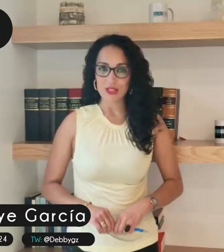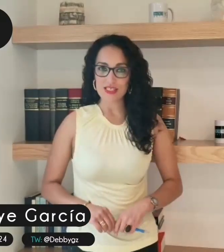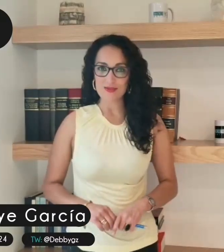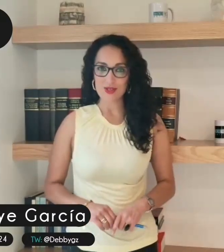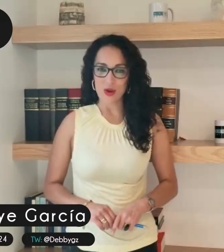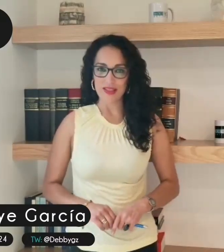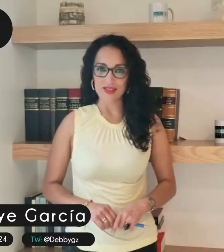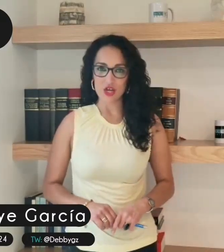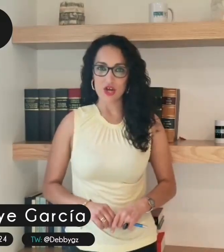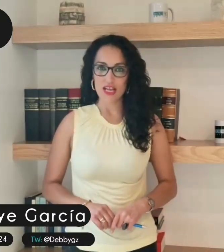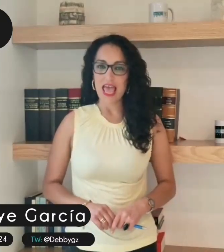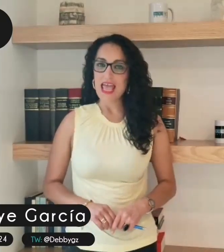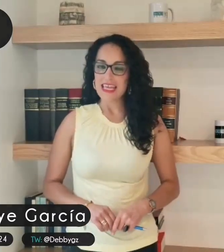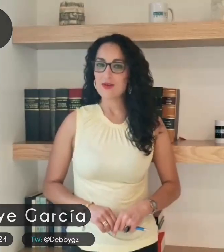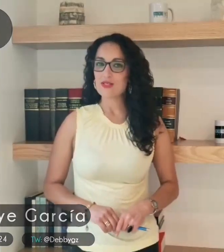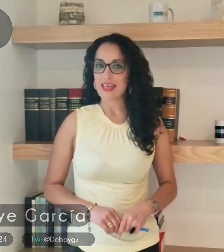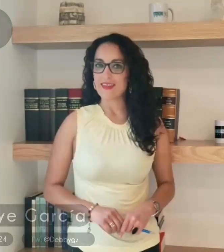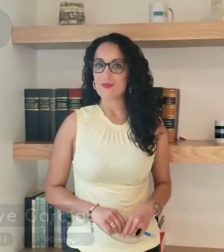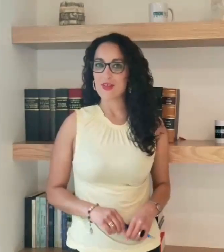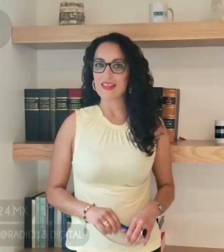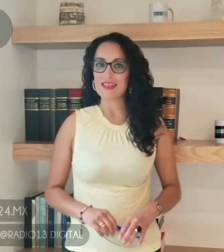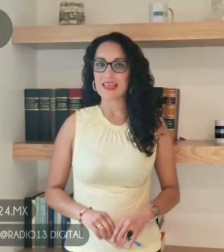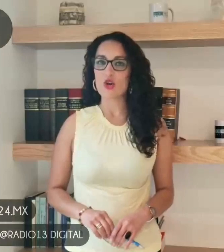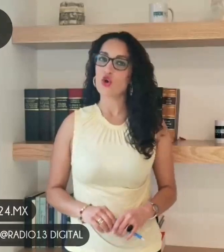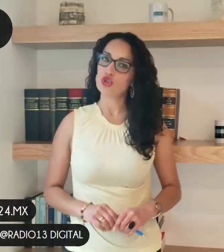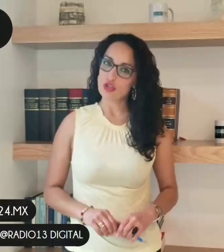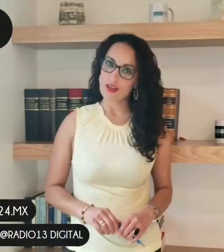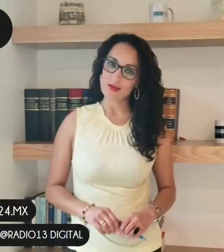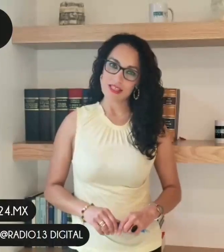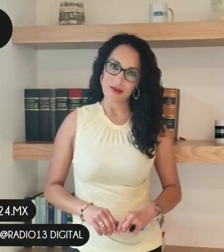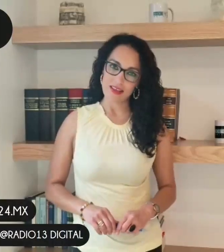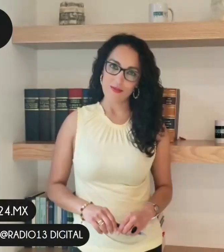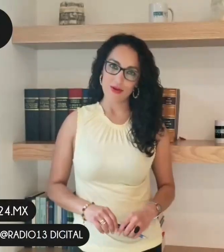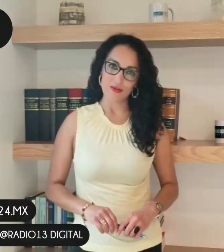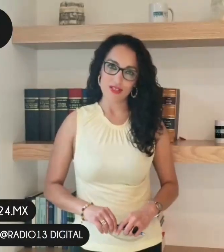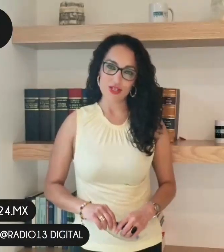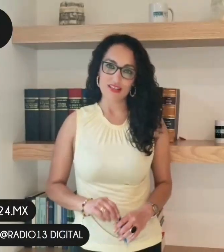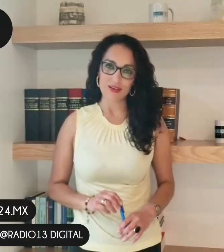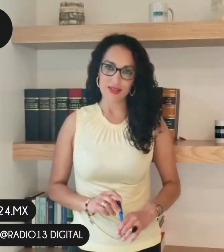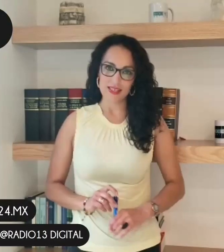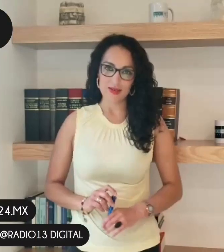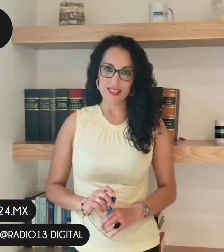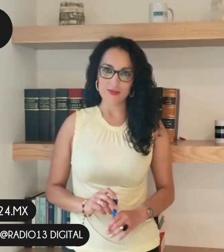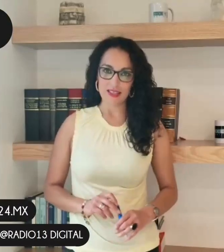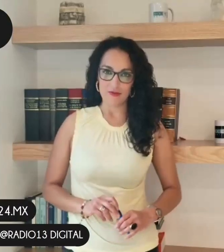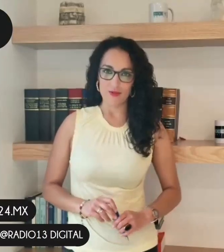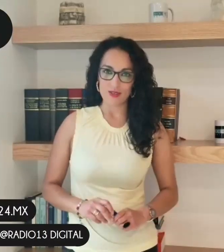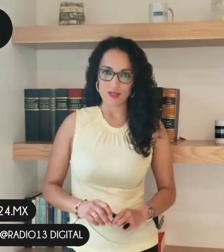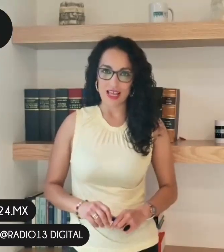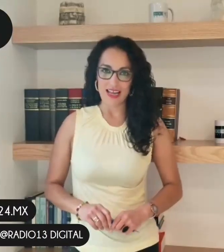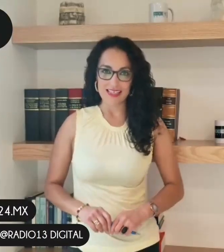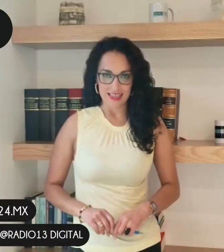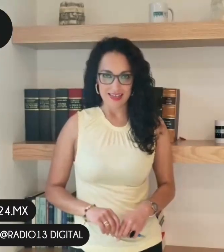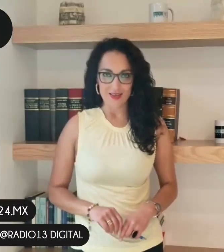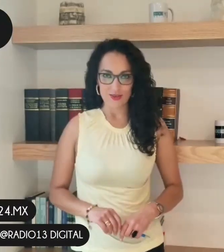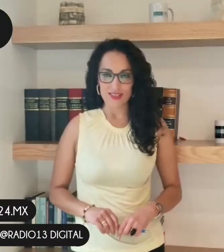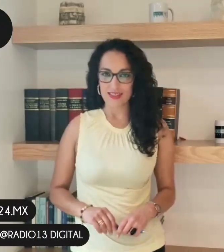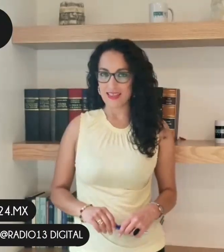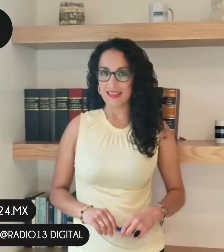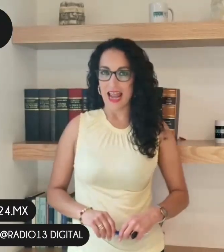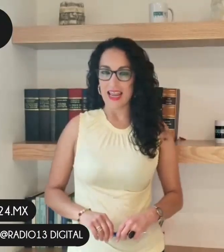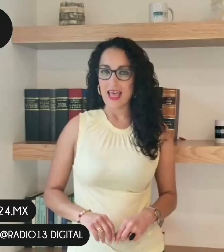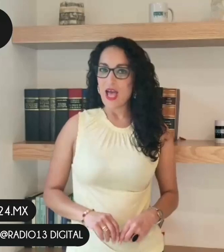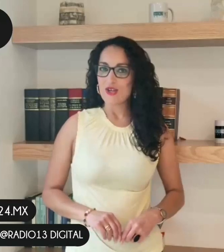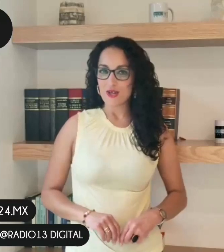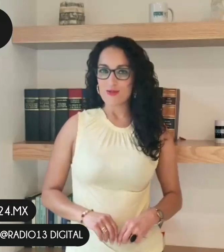agradezco muchísimo su atención y ustedes pueden seguir con toda nuestra variada programación a través de nuestras plataformas sociales aquí en radio